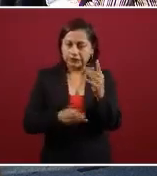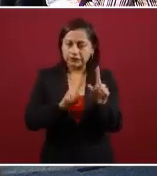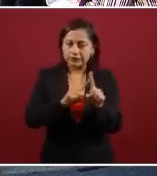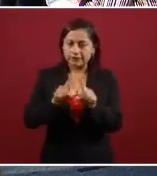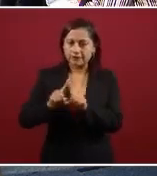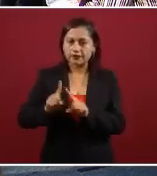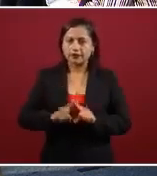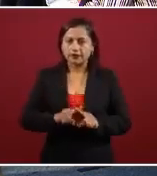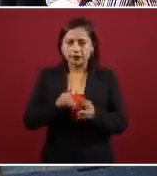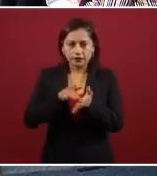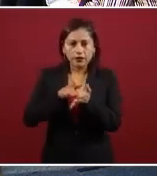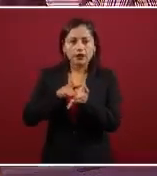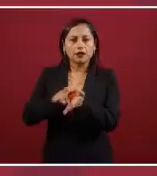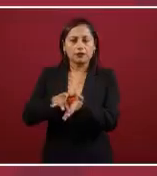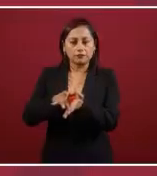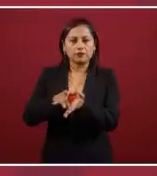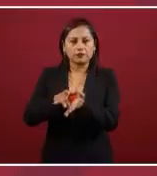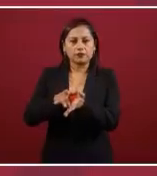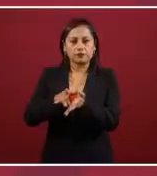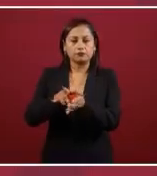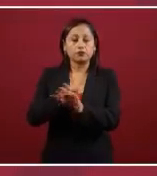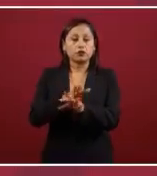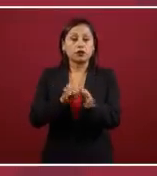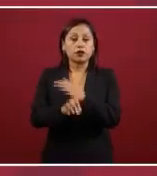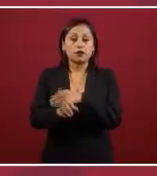está mejorando el salario,